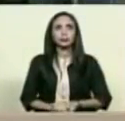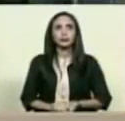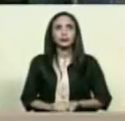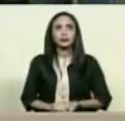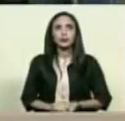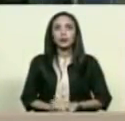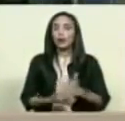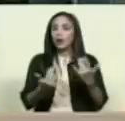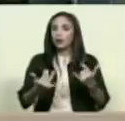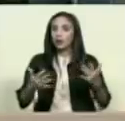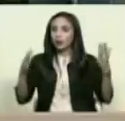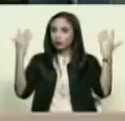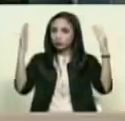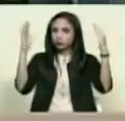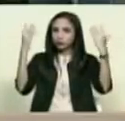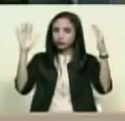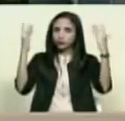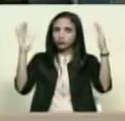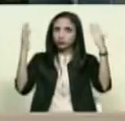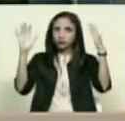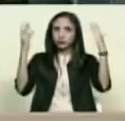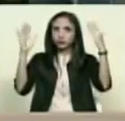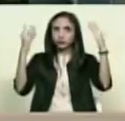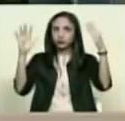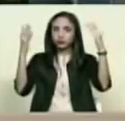la juventud de Falcón.